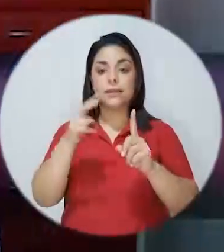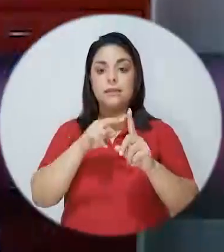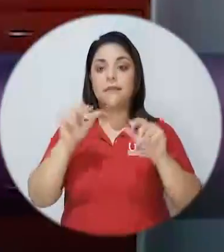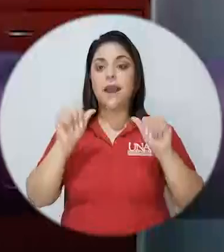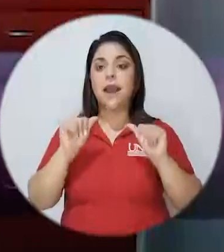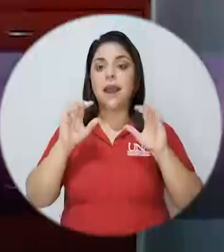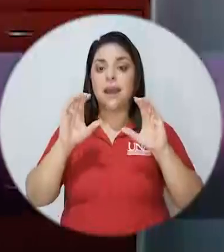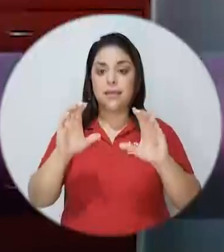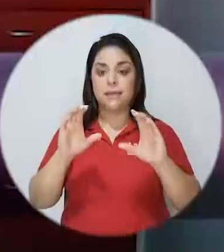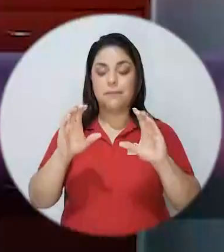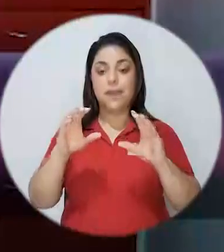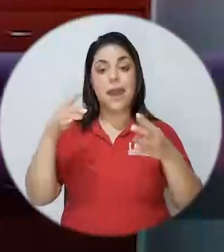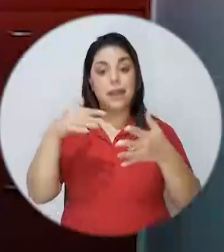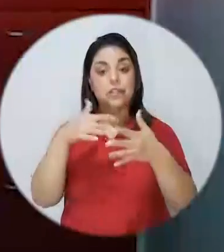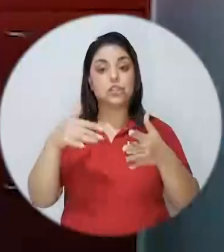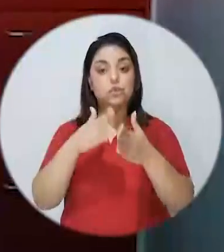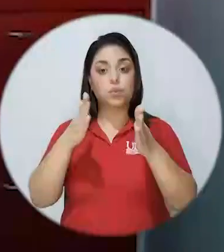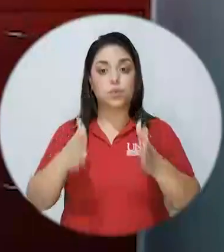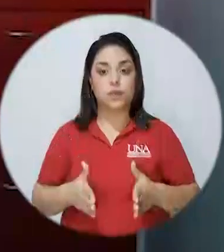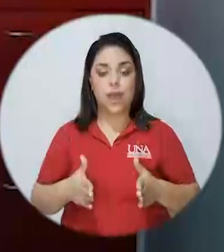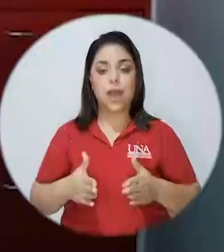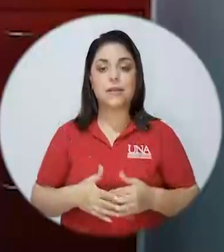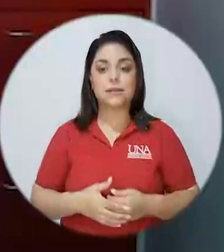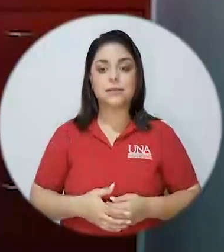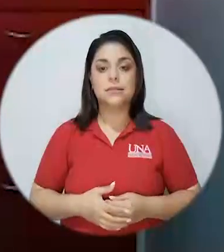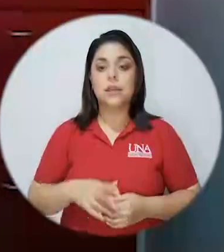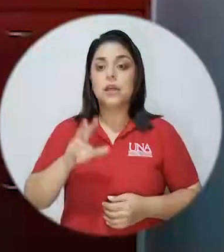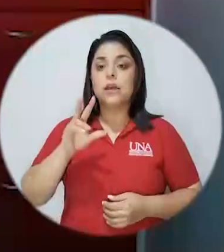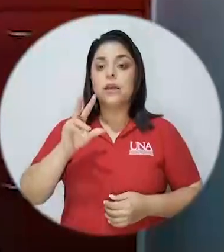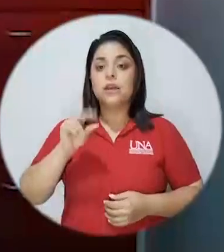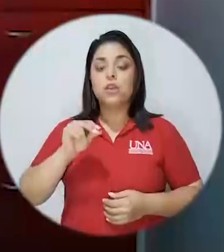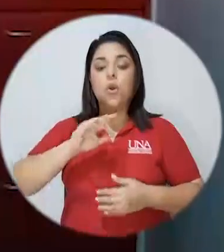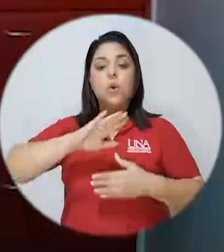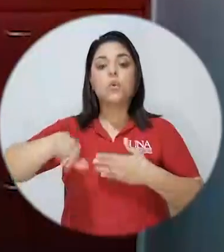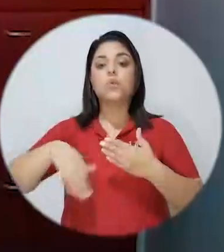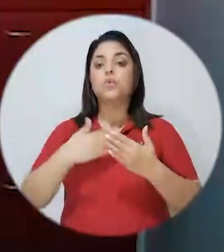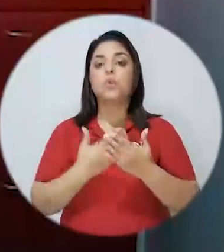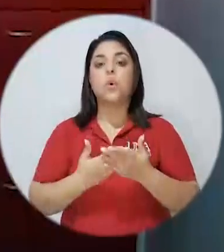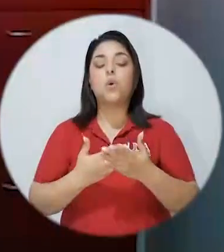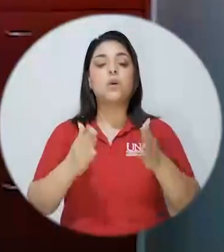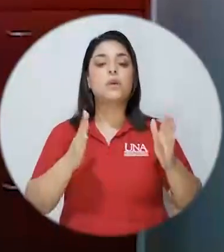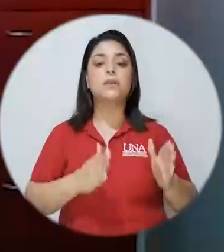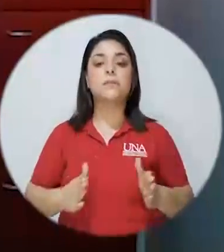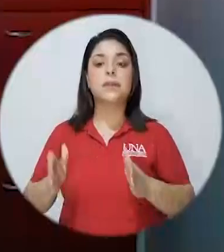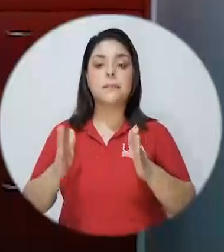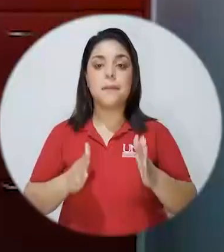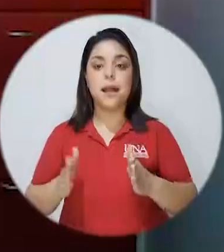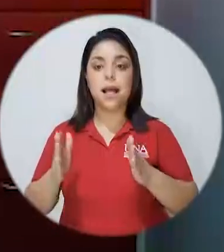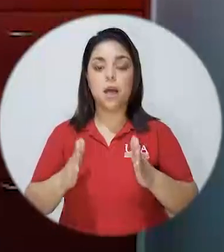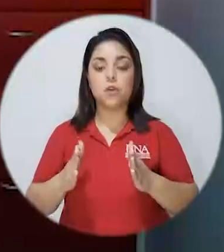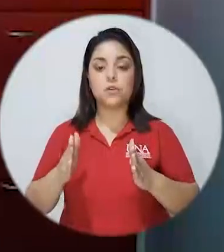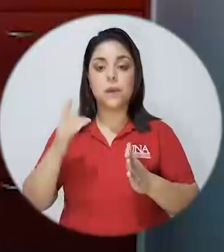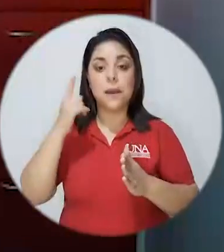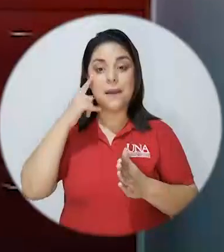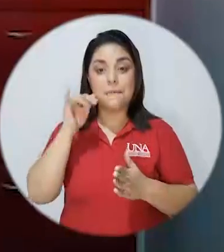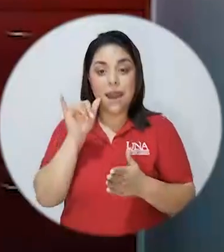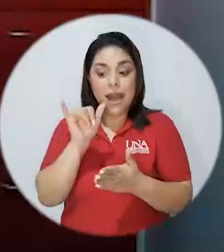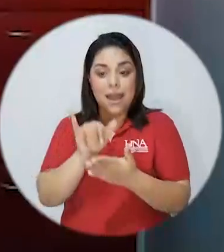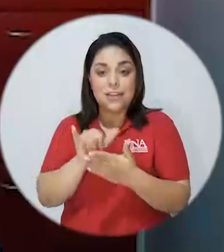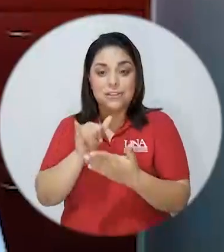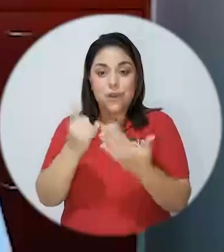de los estudiantes. Desde el punto de vista de los académicos, no todos estaban preparados para